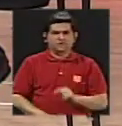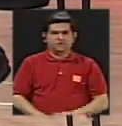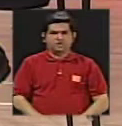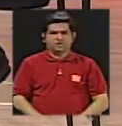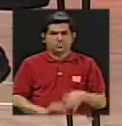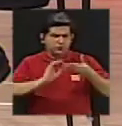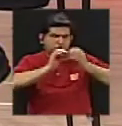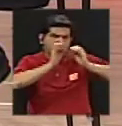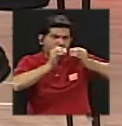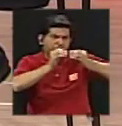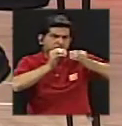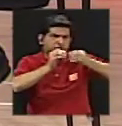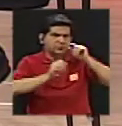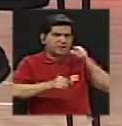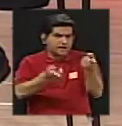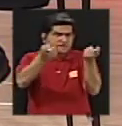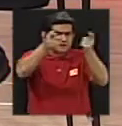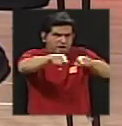estos datos,